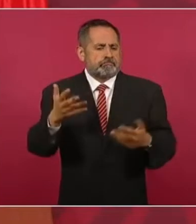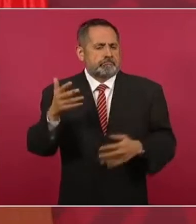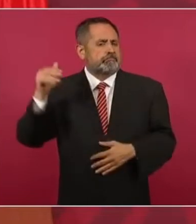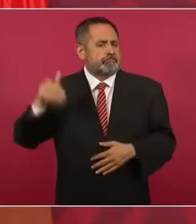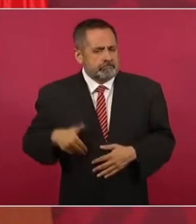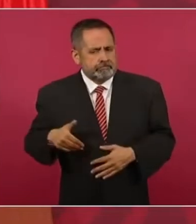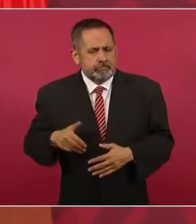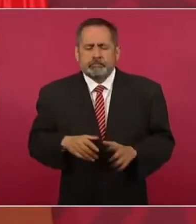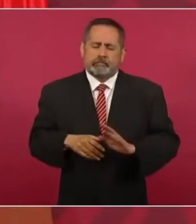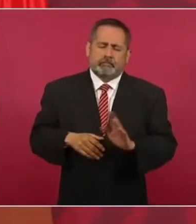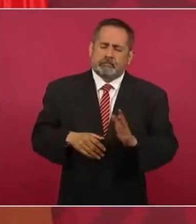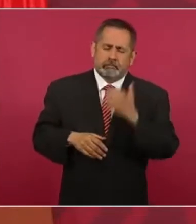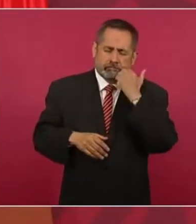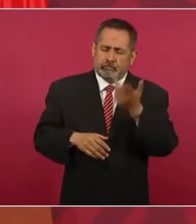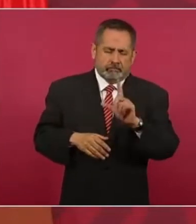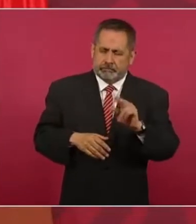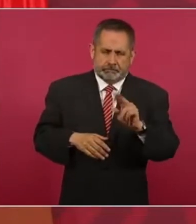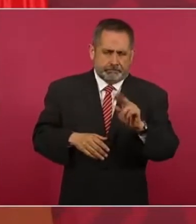una desgracia.